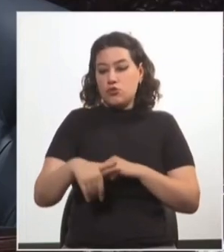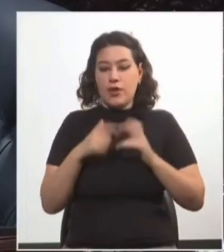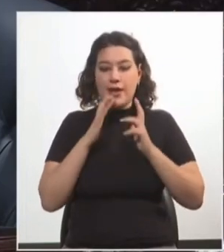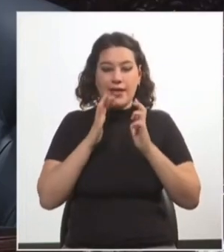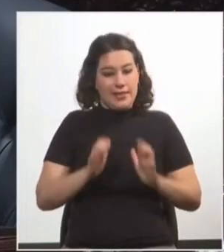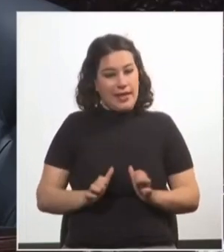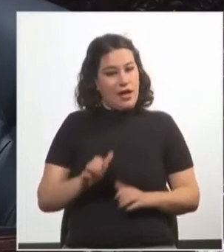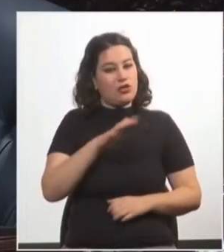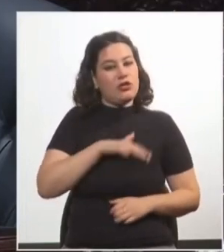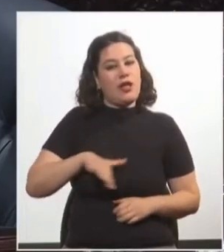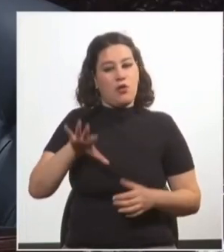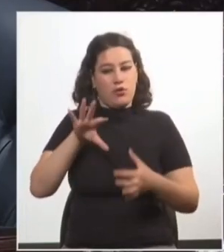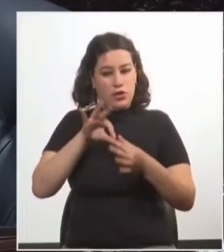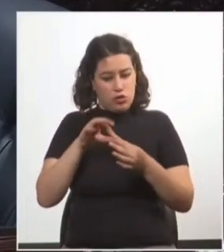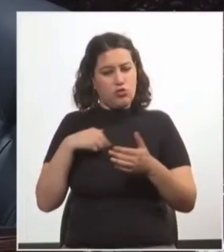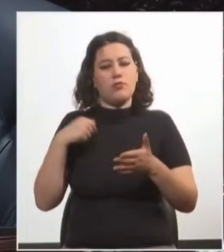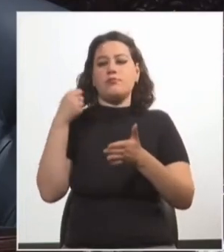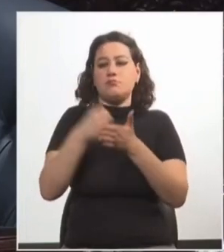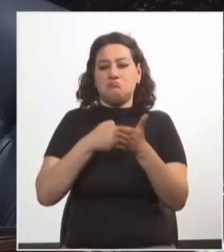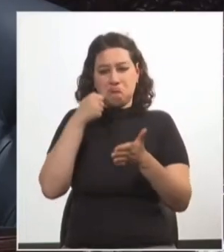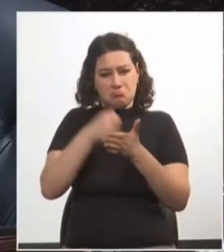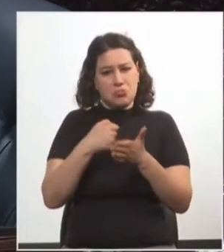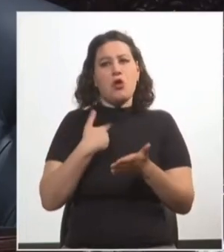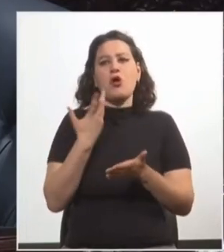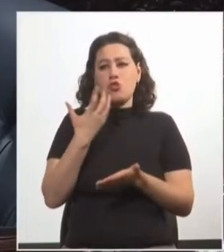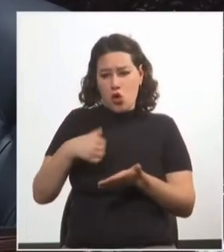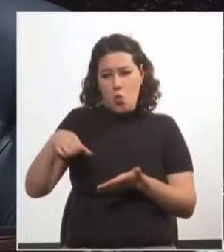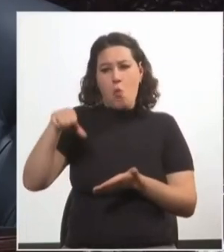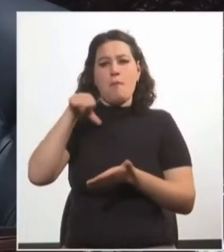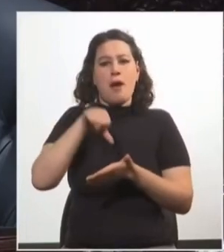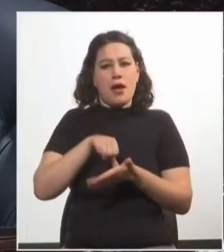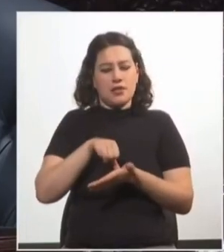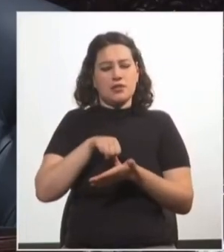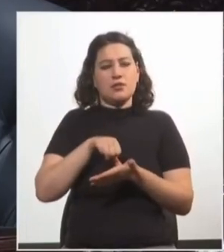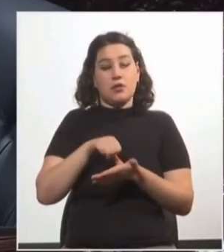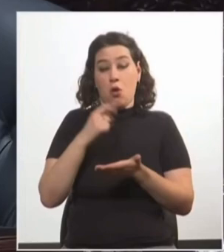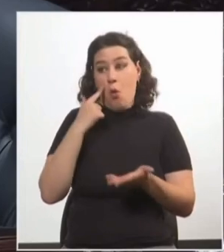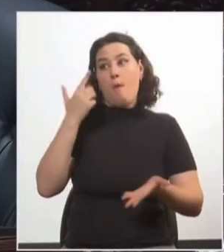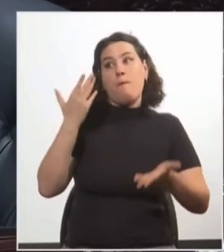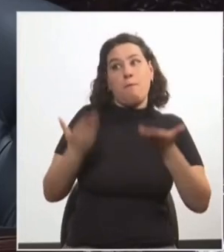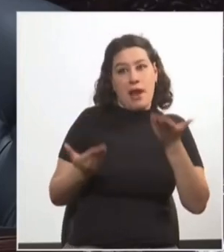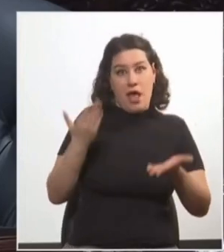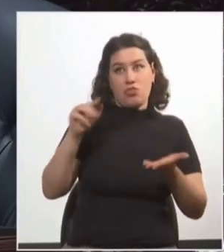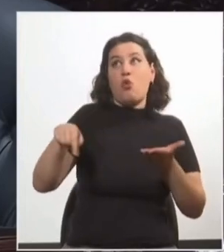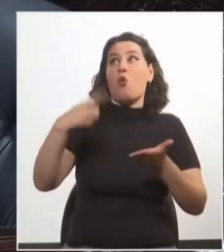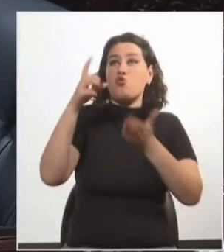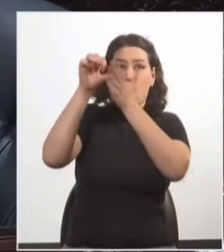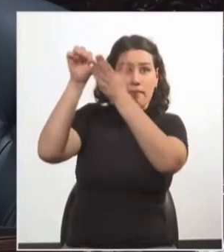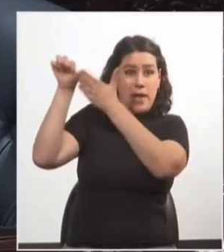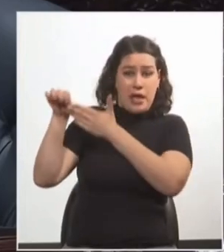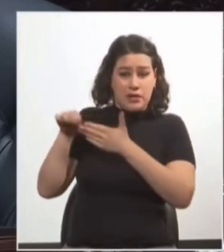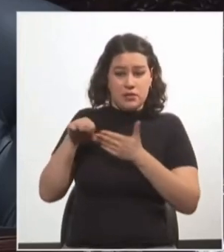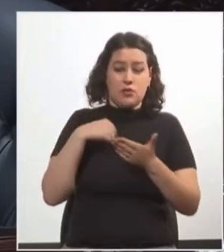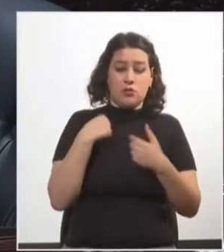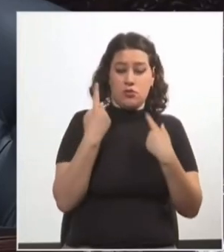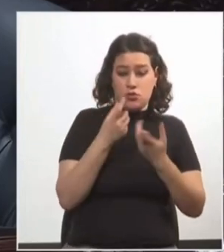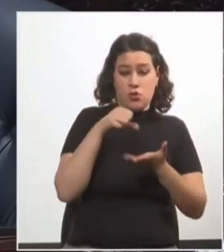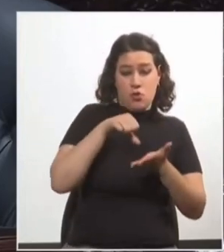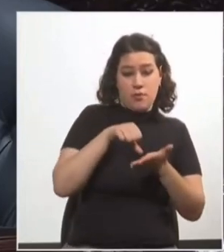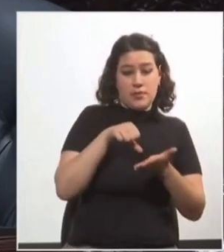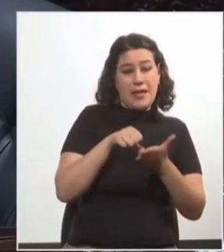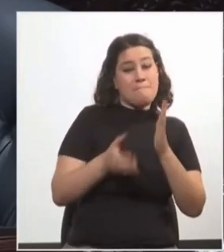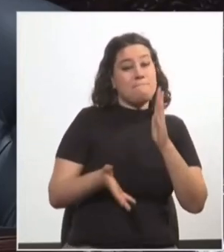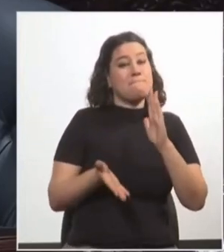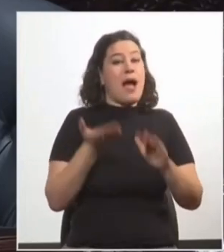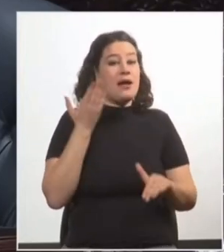sociedad. Yo reivindico estar en un país donde en el comparativo internacional tenemos más